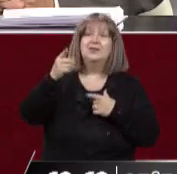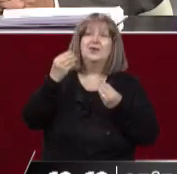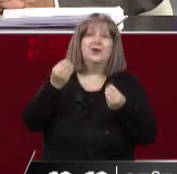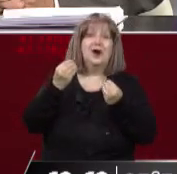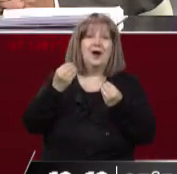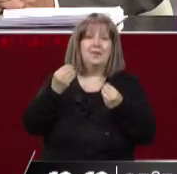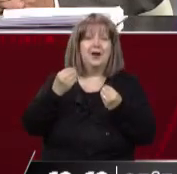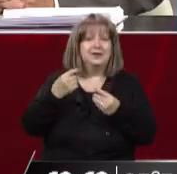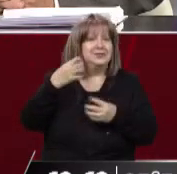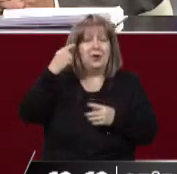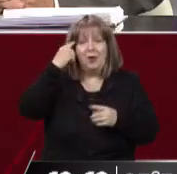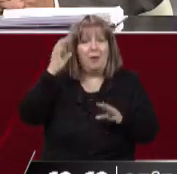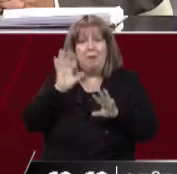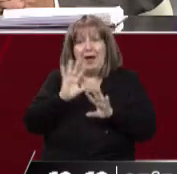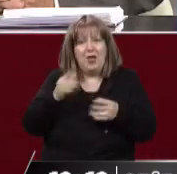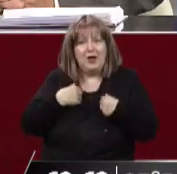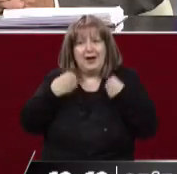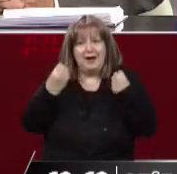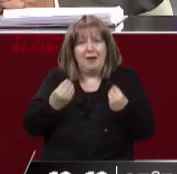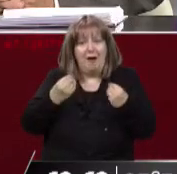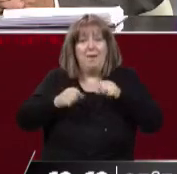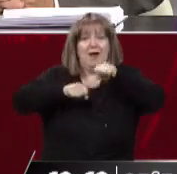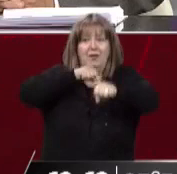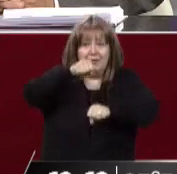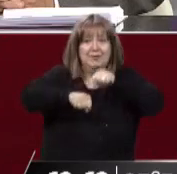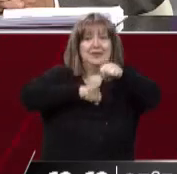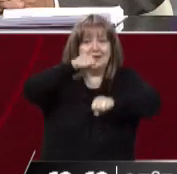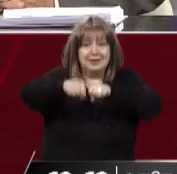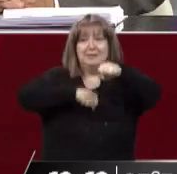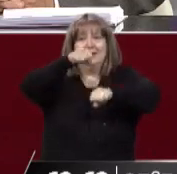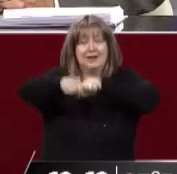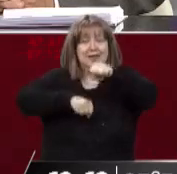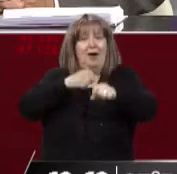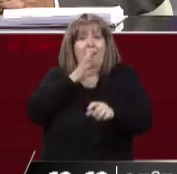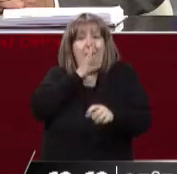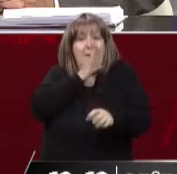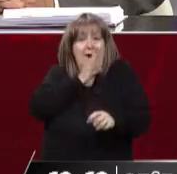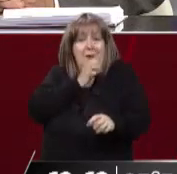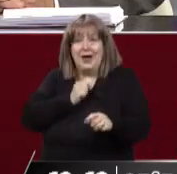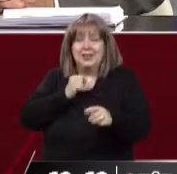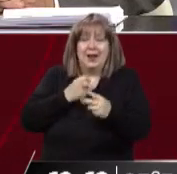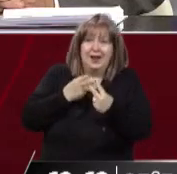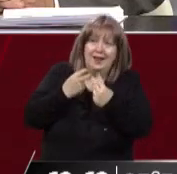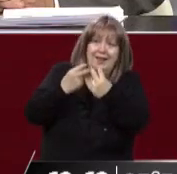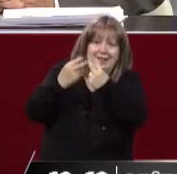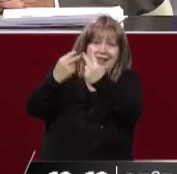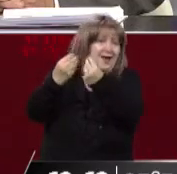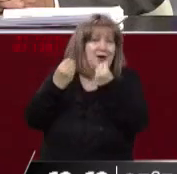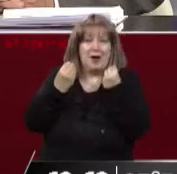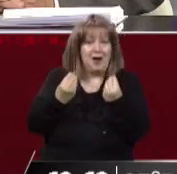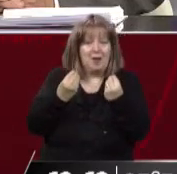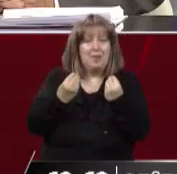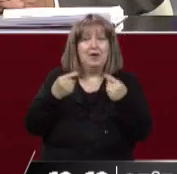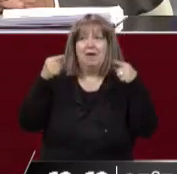imagino, porque yo no puedo creer la travesía de ustedes. No puedo creer ese espíritu, ese cuerpo que lo aguante. Digo, y están y llegaron realmente